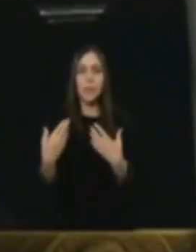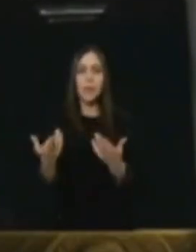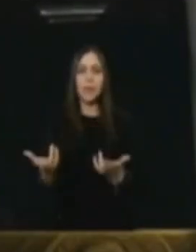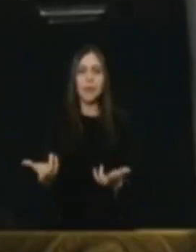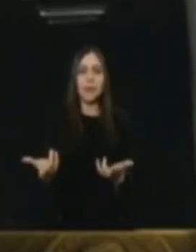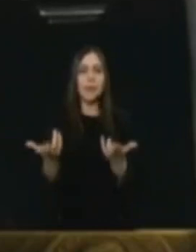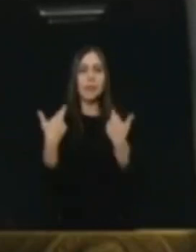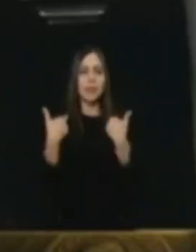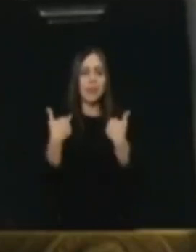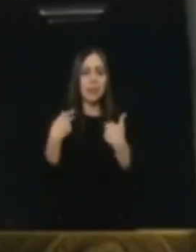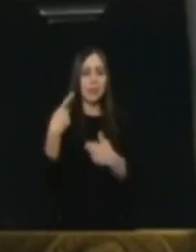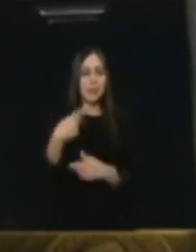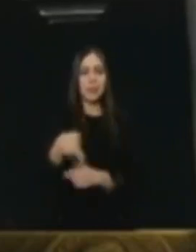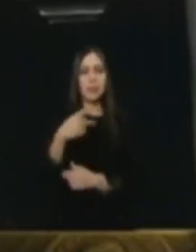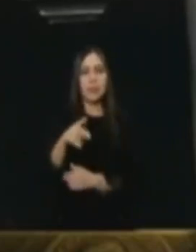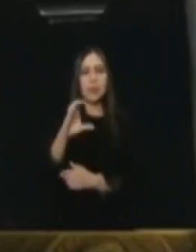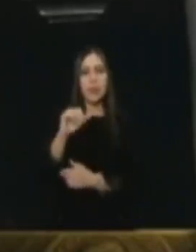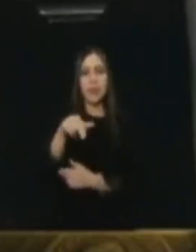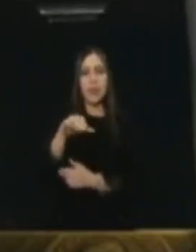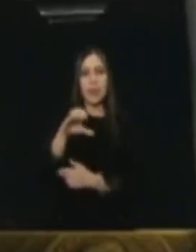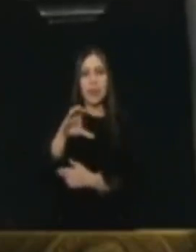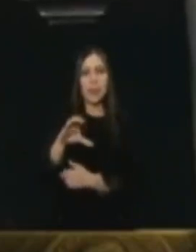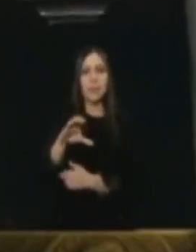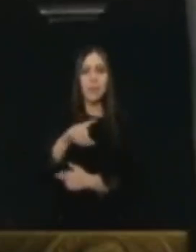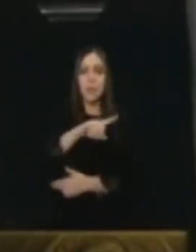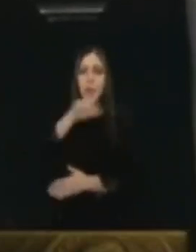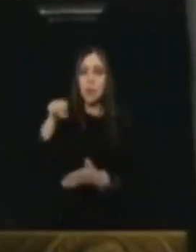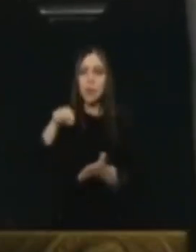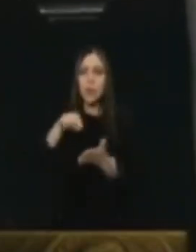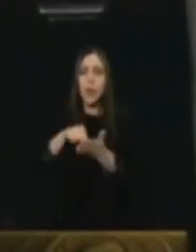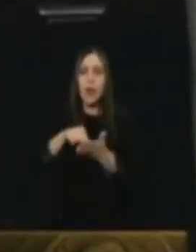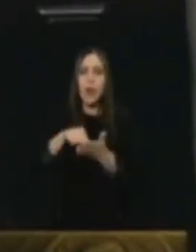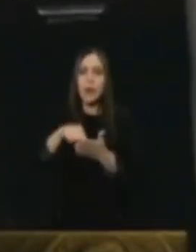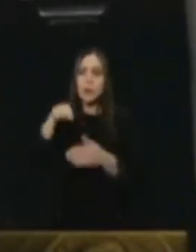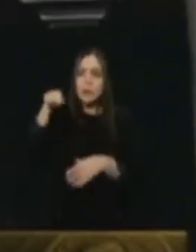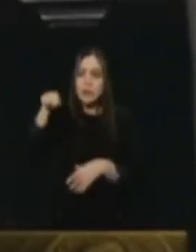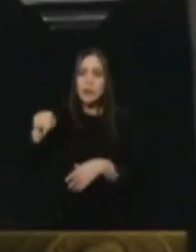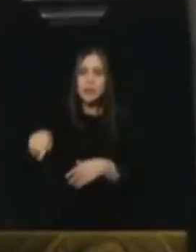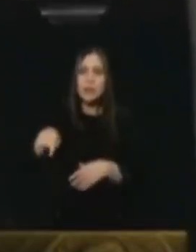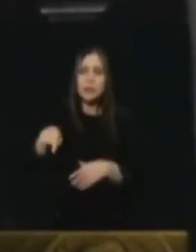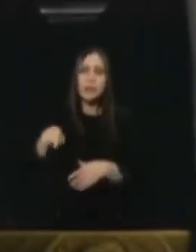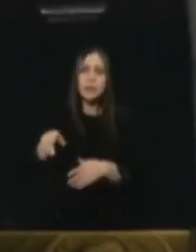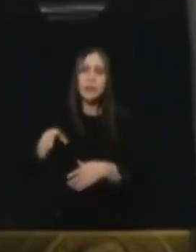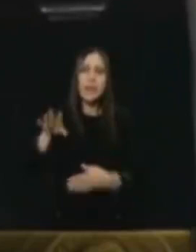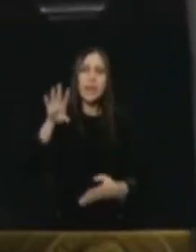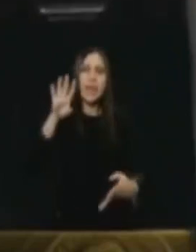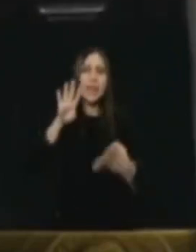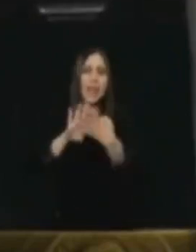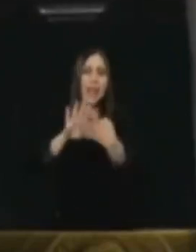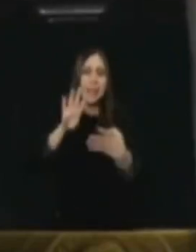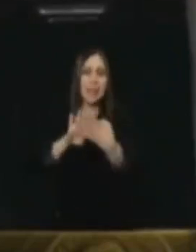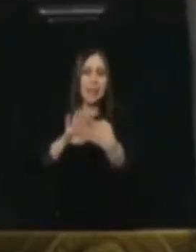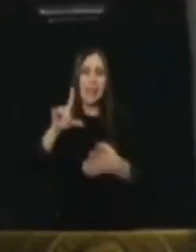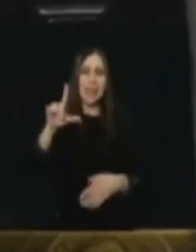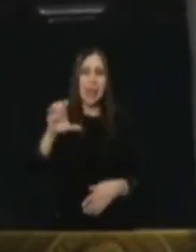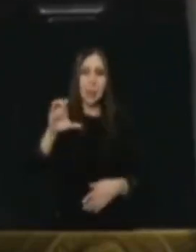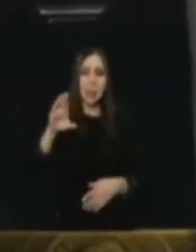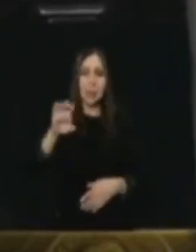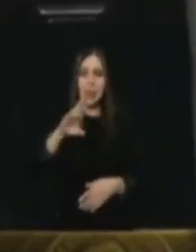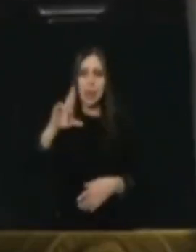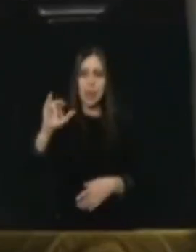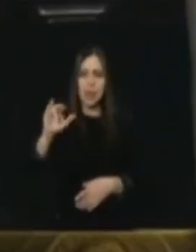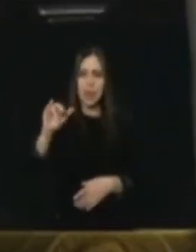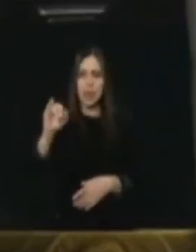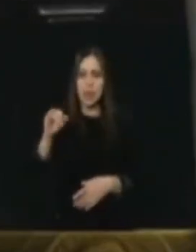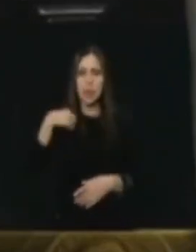Canek. En la cárcel de Lecumberri visité a Alberto Castillo,